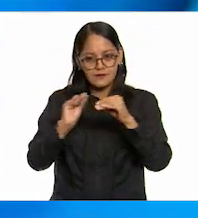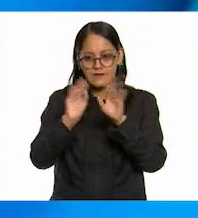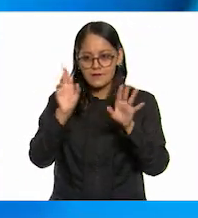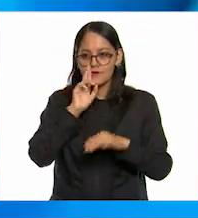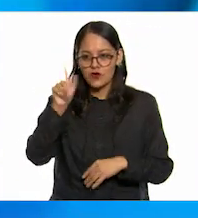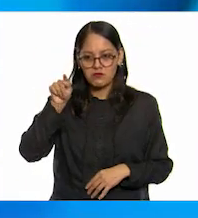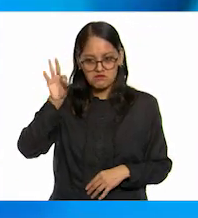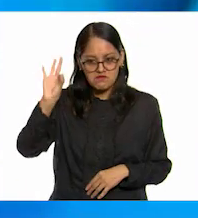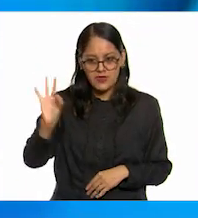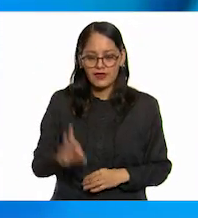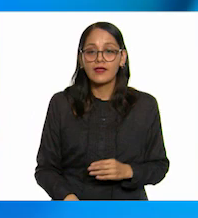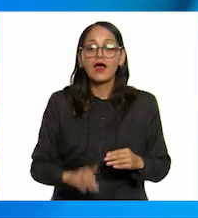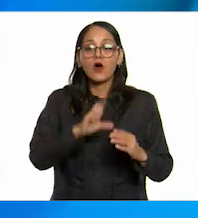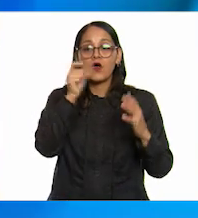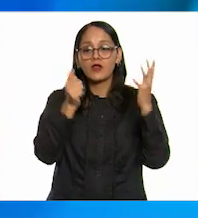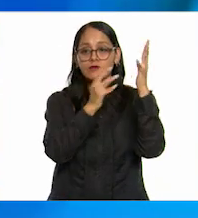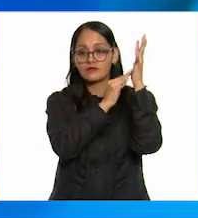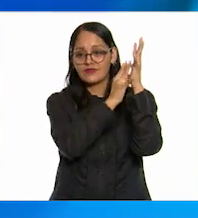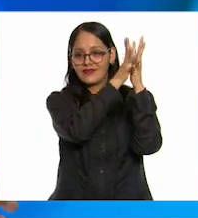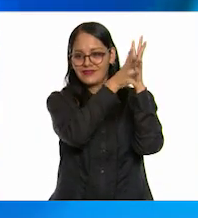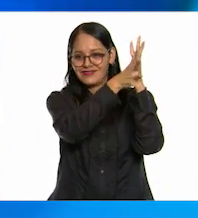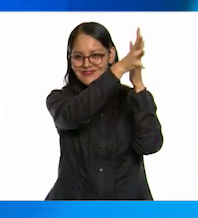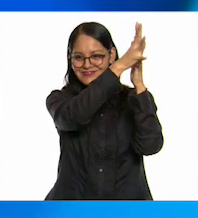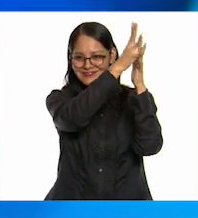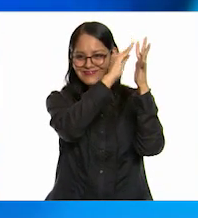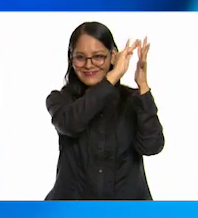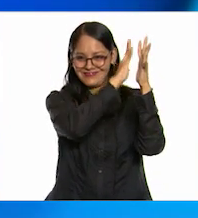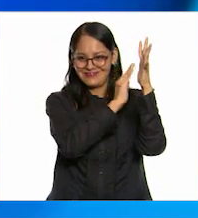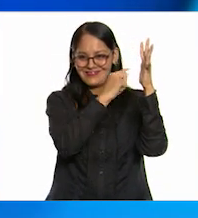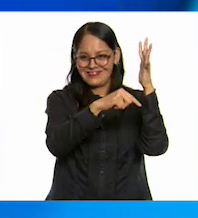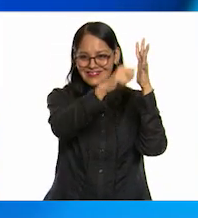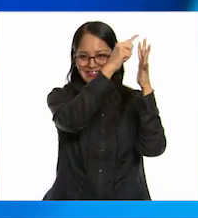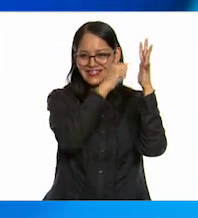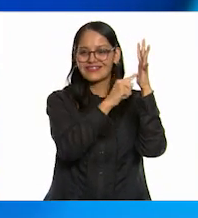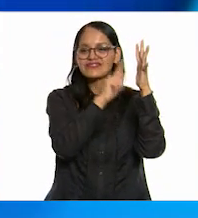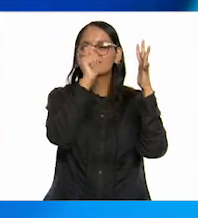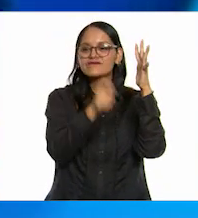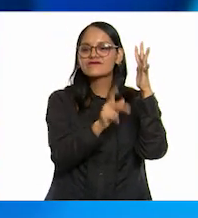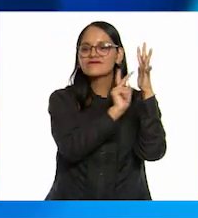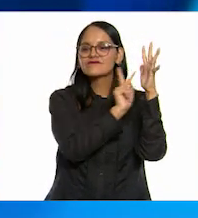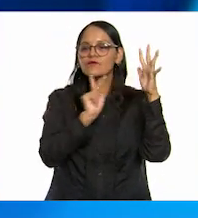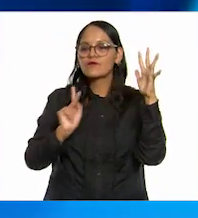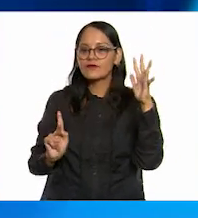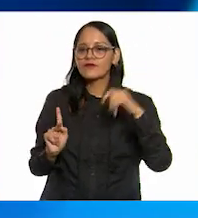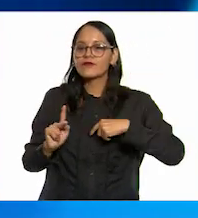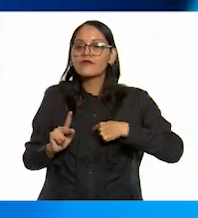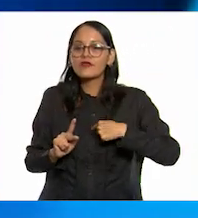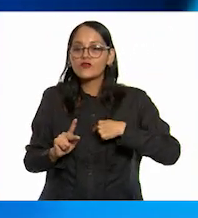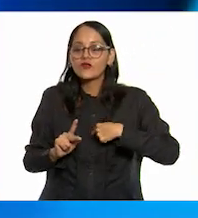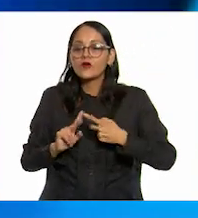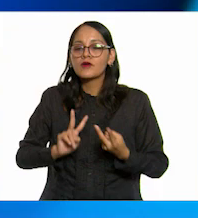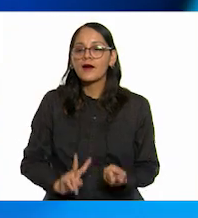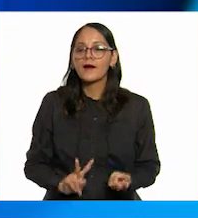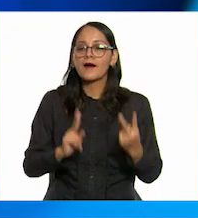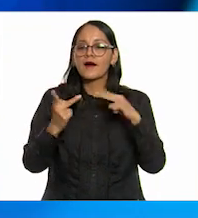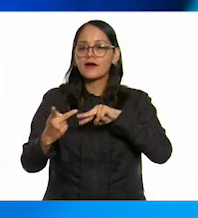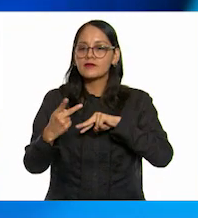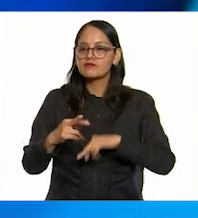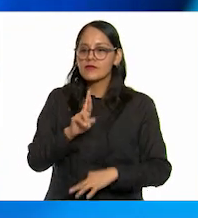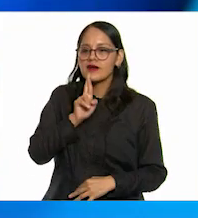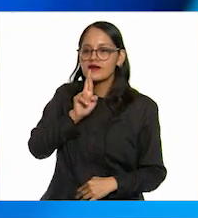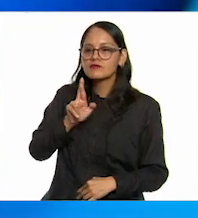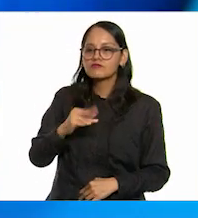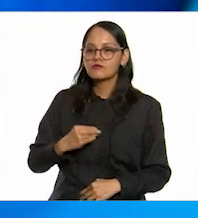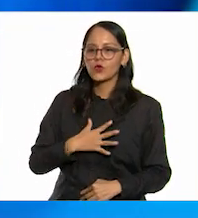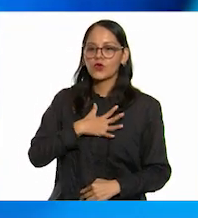la copa del árbol con sus ramas. Esto se traduce como la respuesta